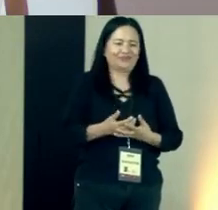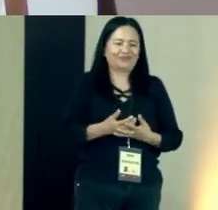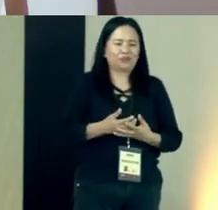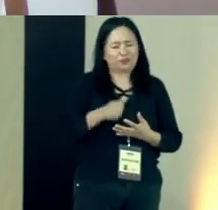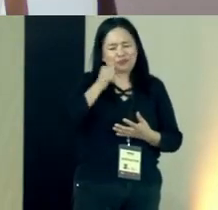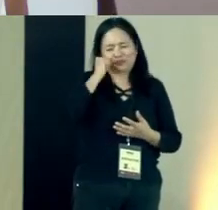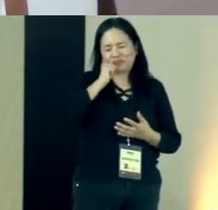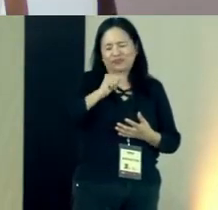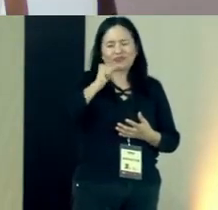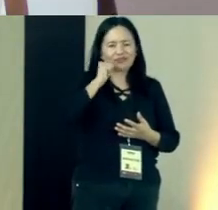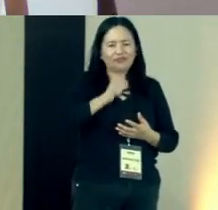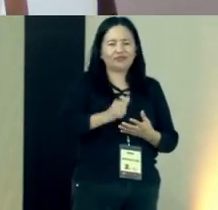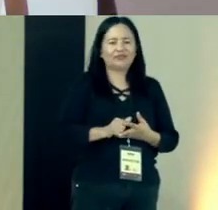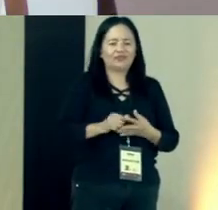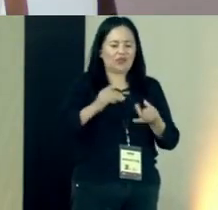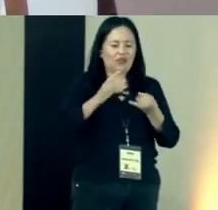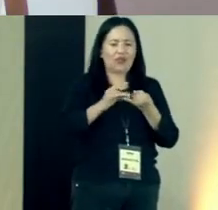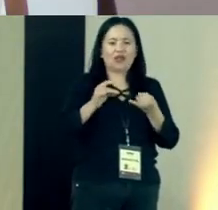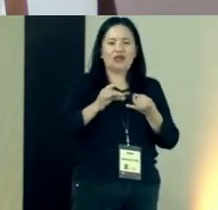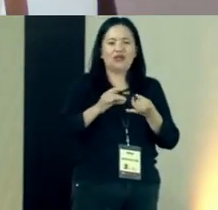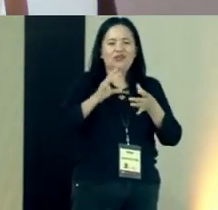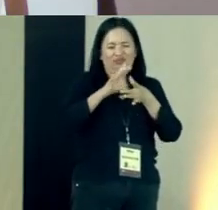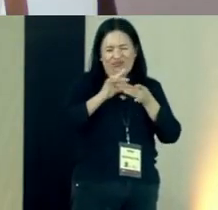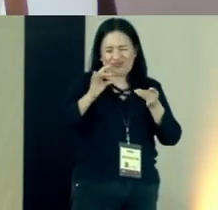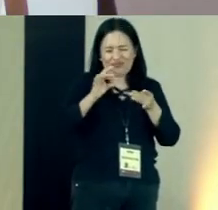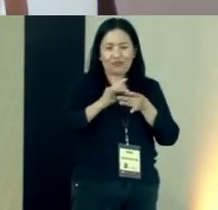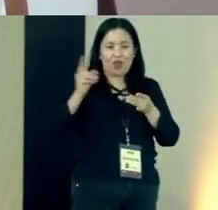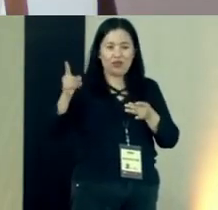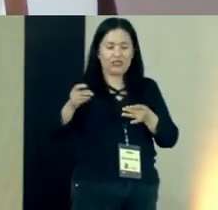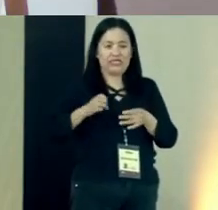contacto directo, respondió desde el Estado,